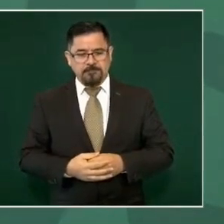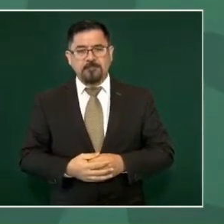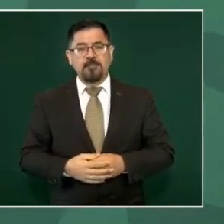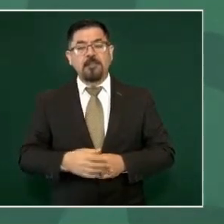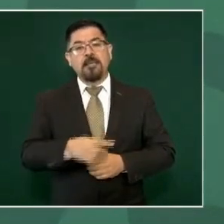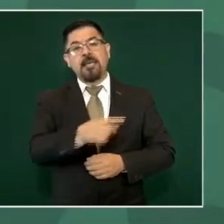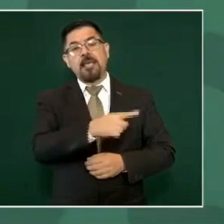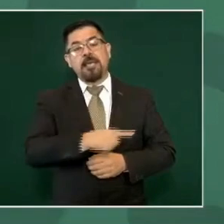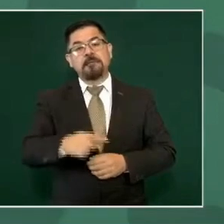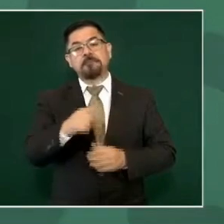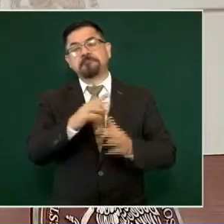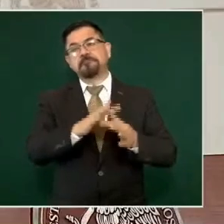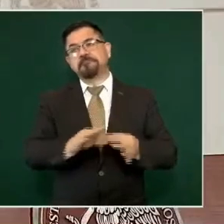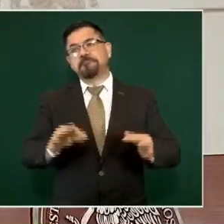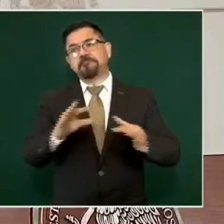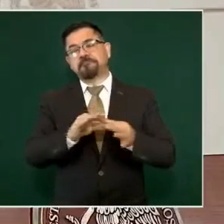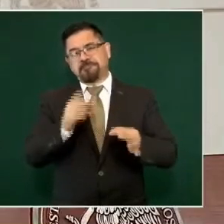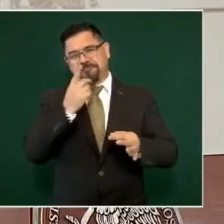Argumentaron